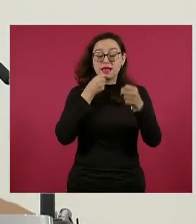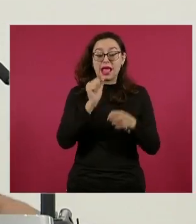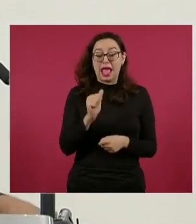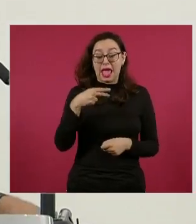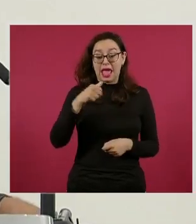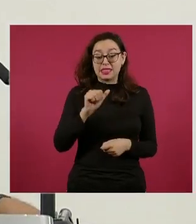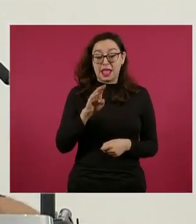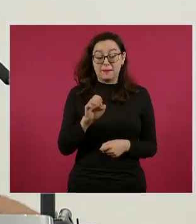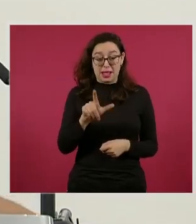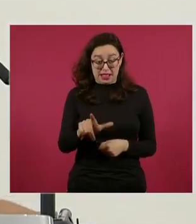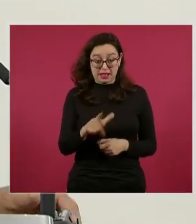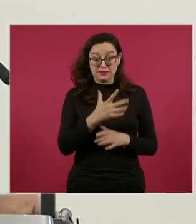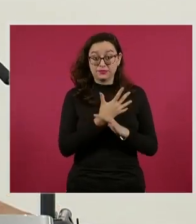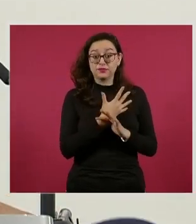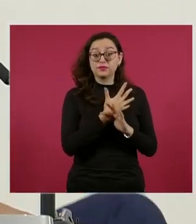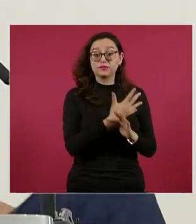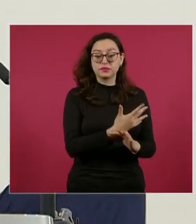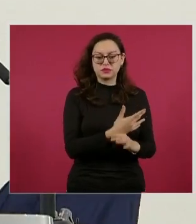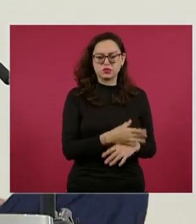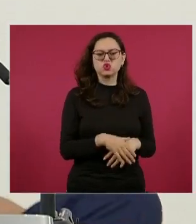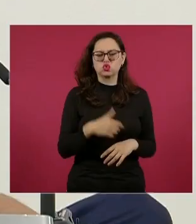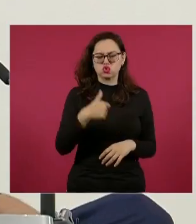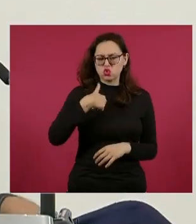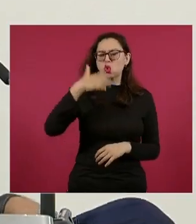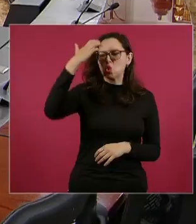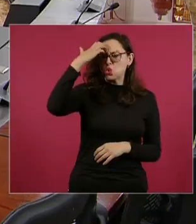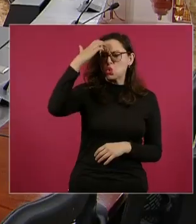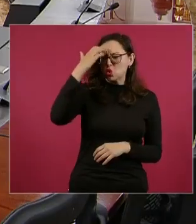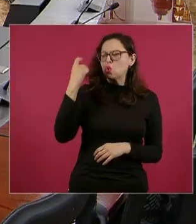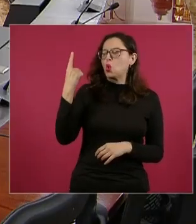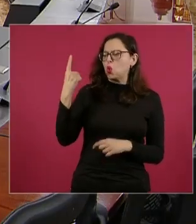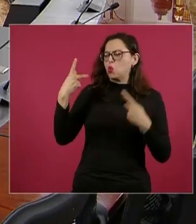dice que tiene un informante